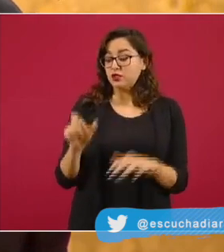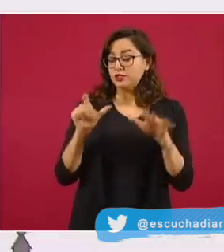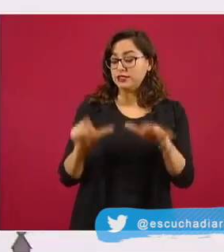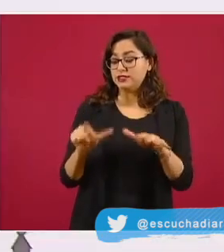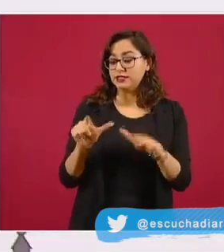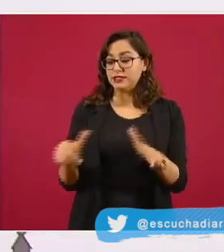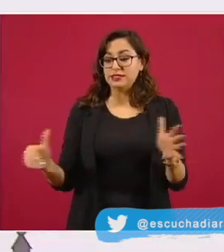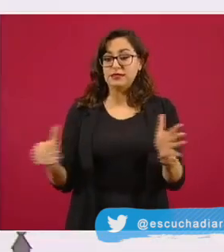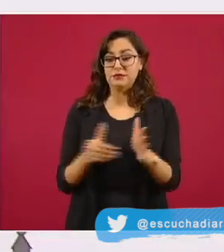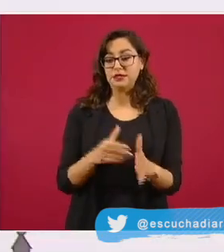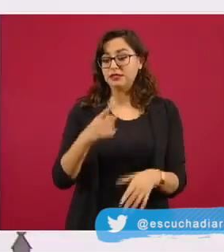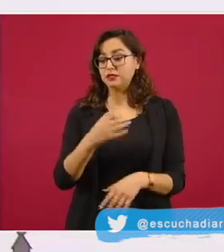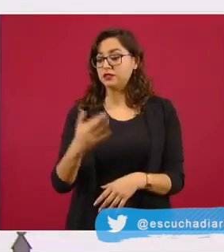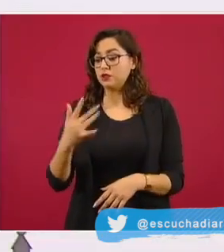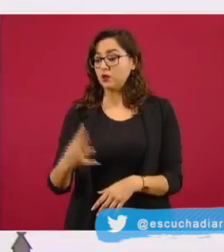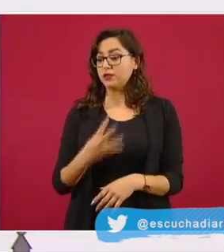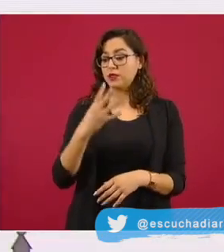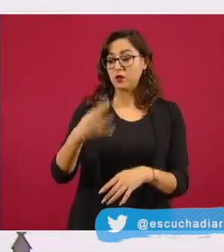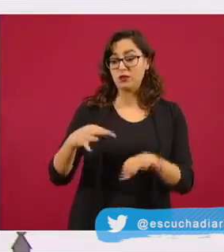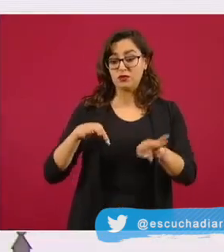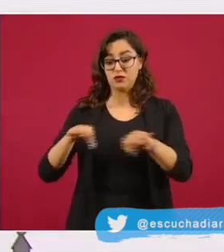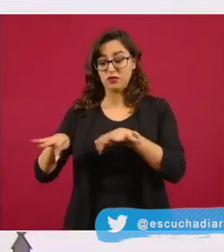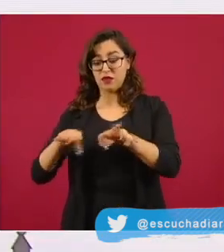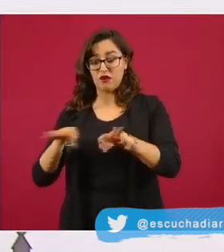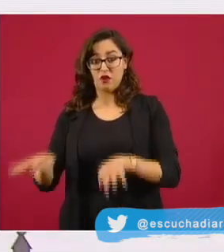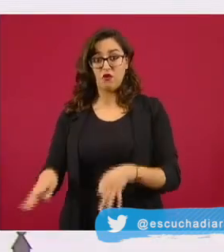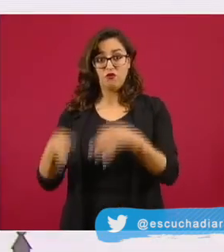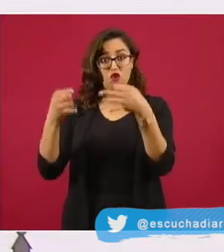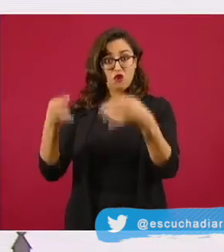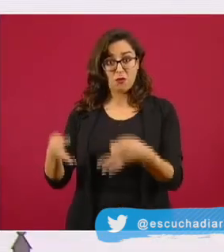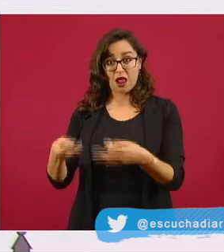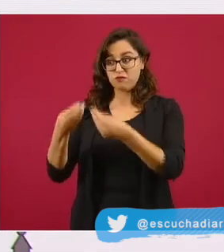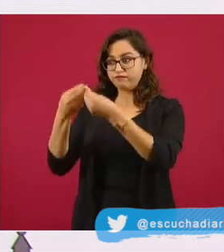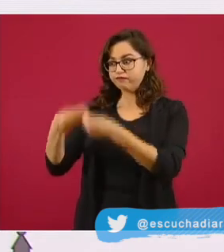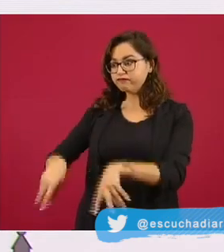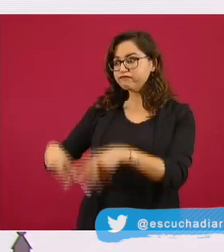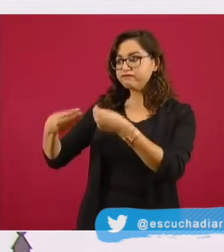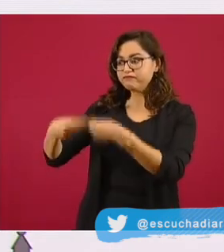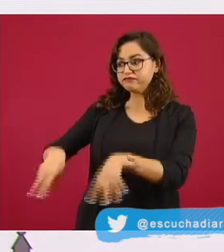1.117.584 empleos formales perdidos ya se han recuperado